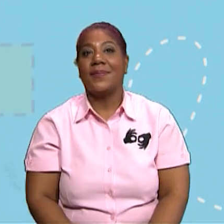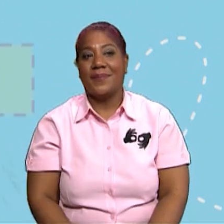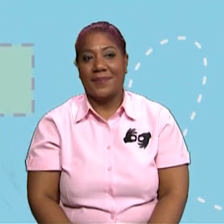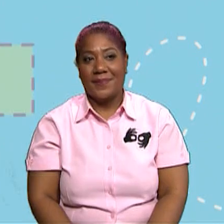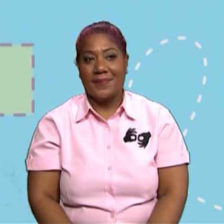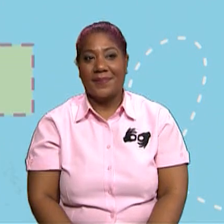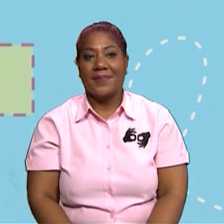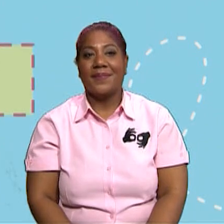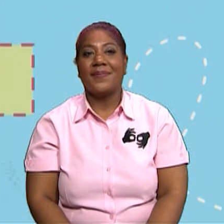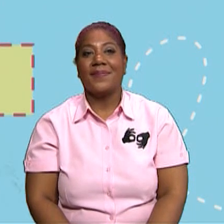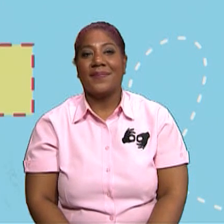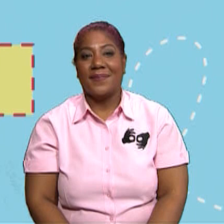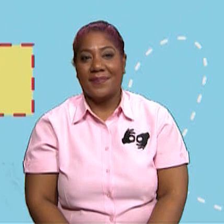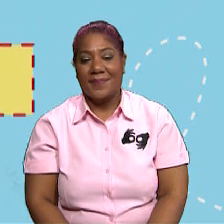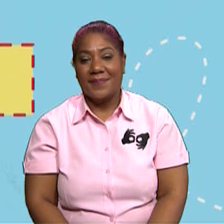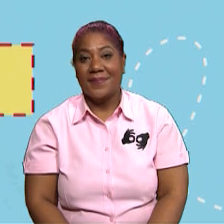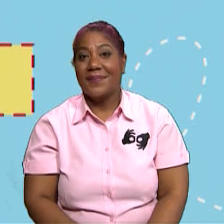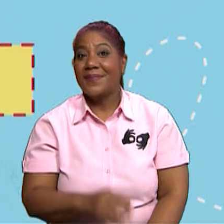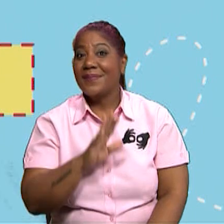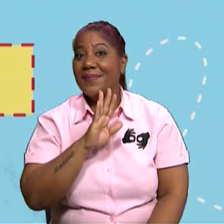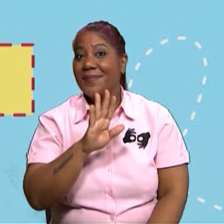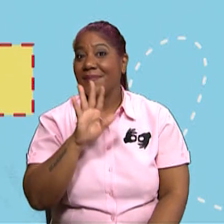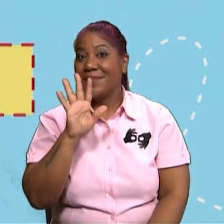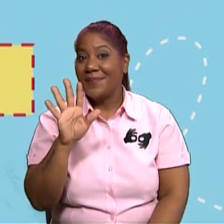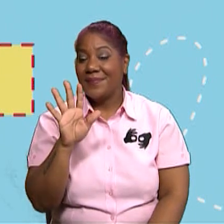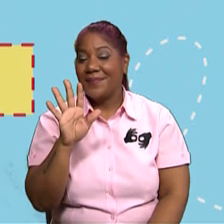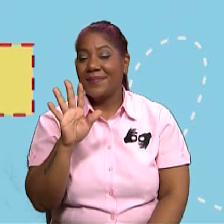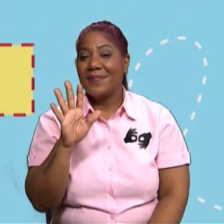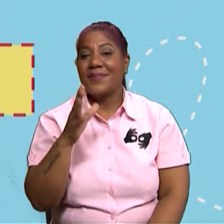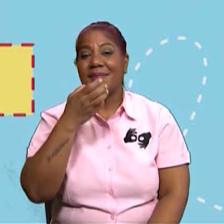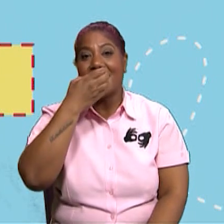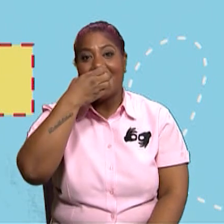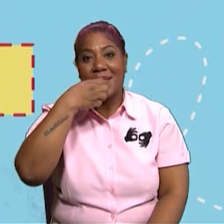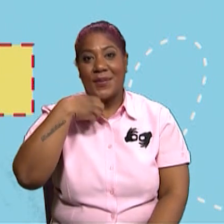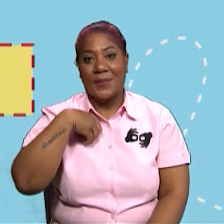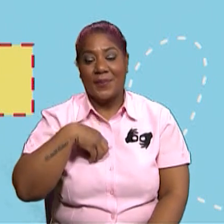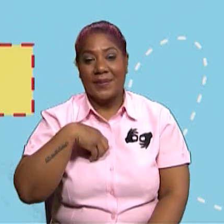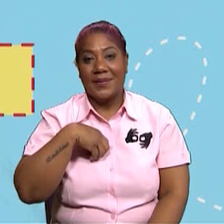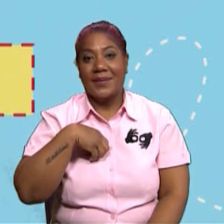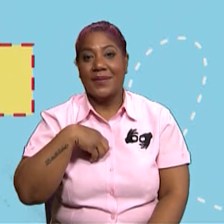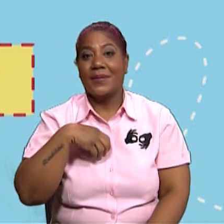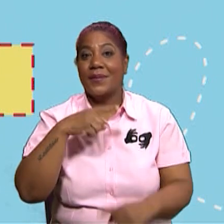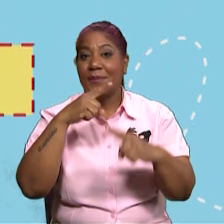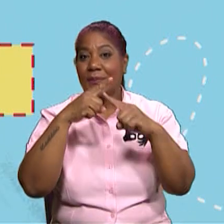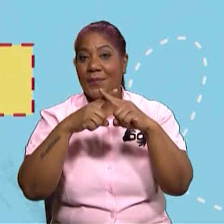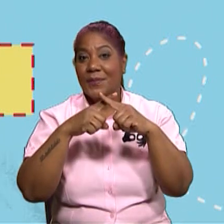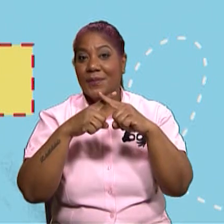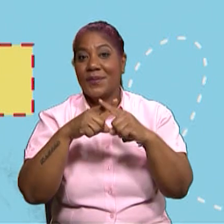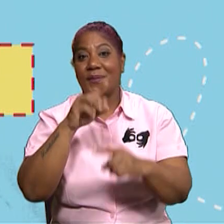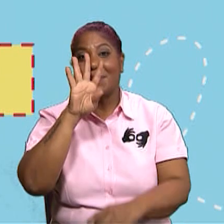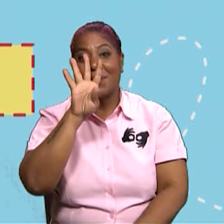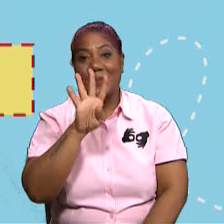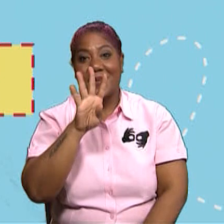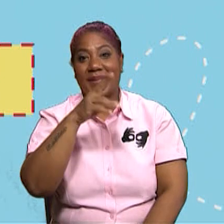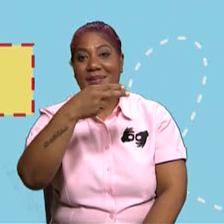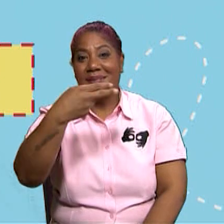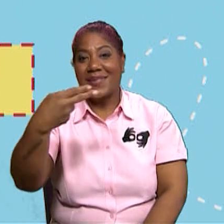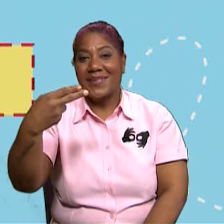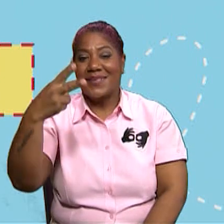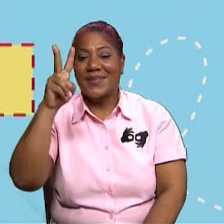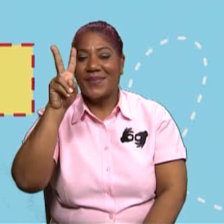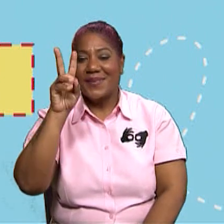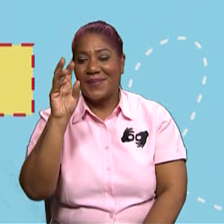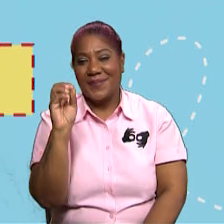bien. A cada persona le tocaron 5 mangos, porque 5 por 4 es igual